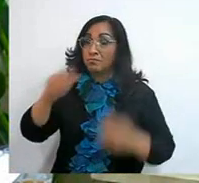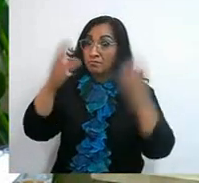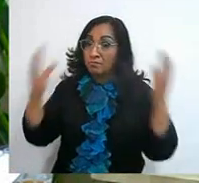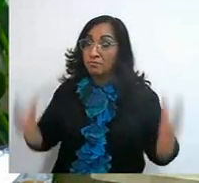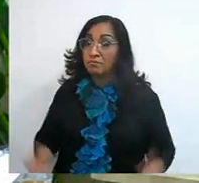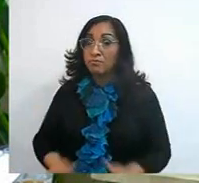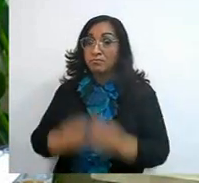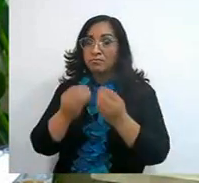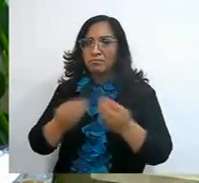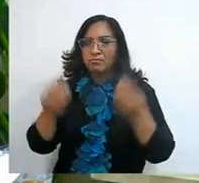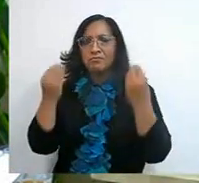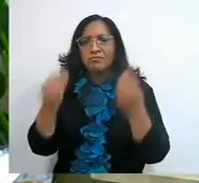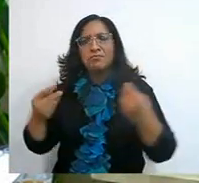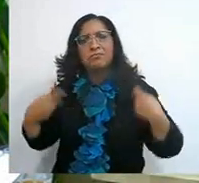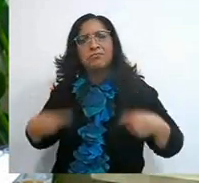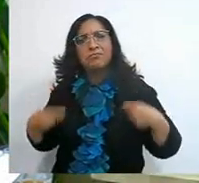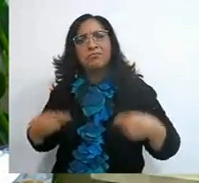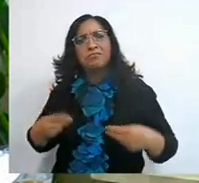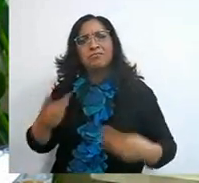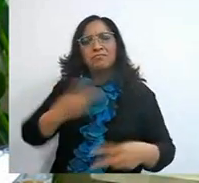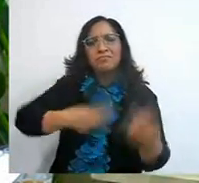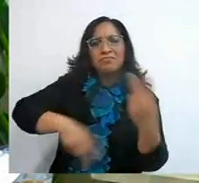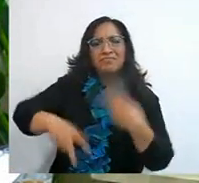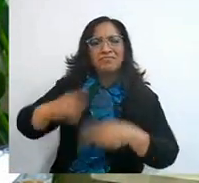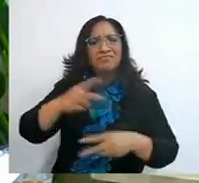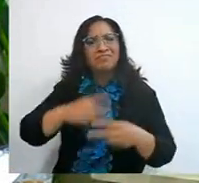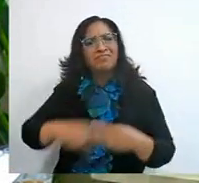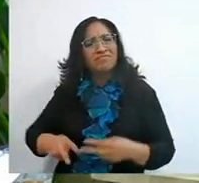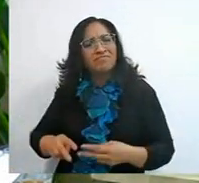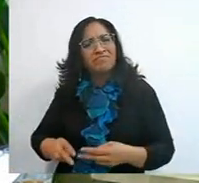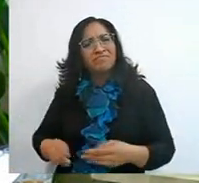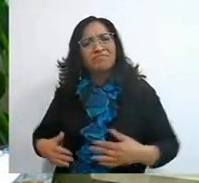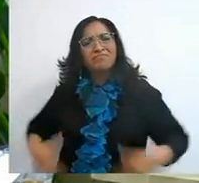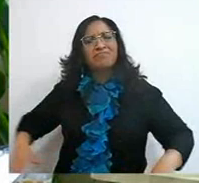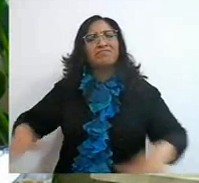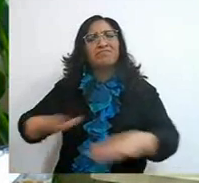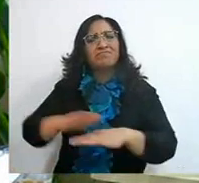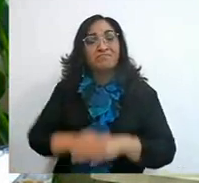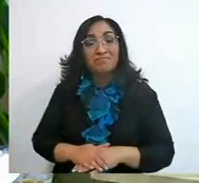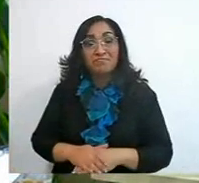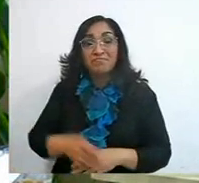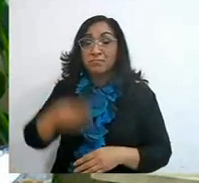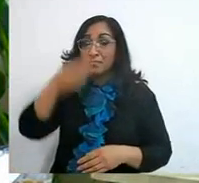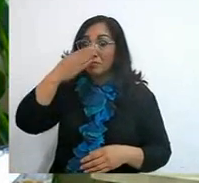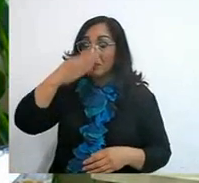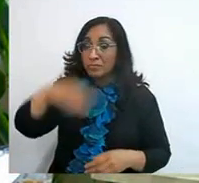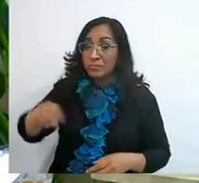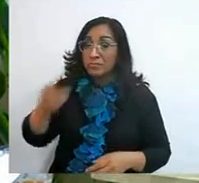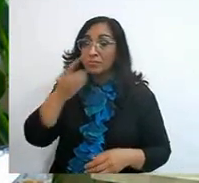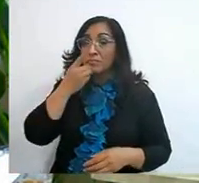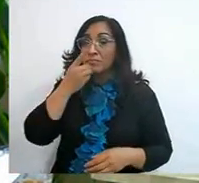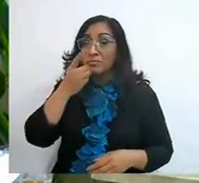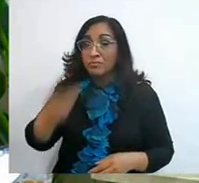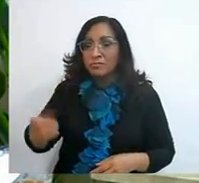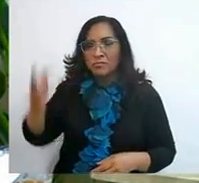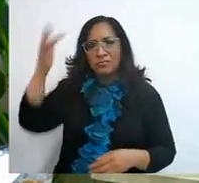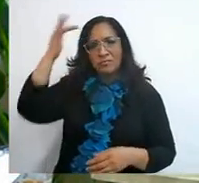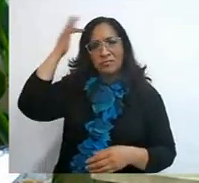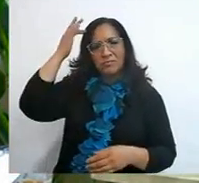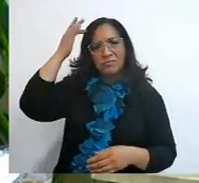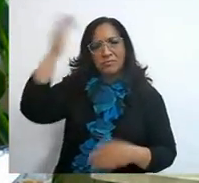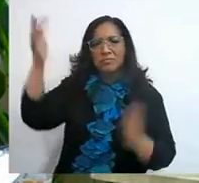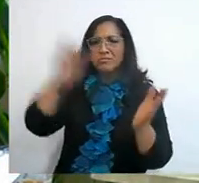muchos se han vuelto al judaísmo, abrazando el judaísmo y proclamando que Jesucristo es un